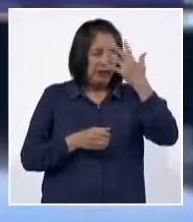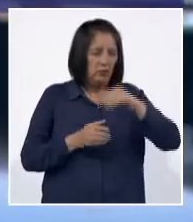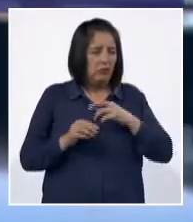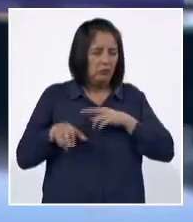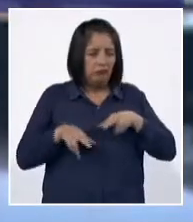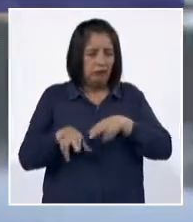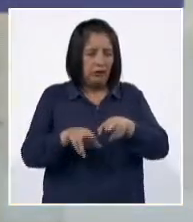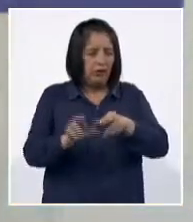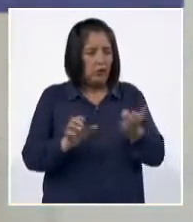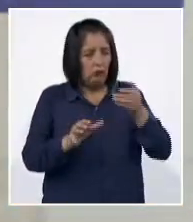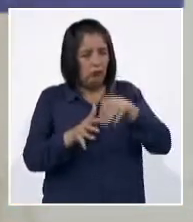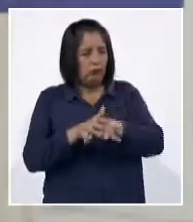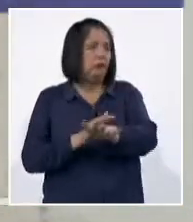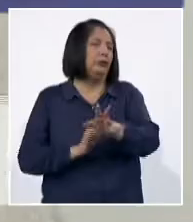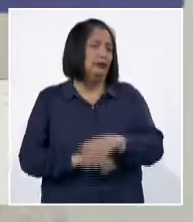detalles.